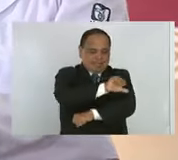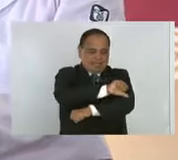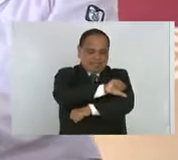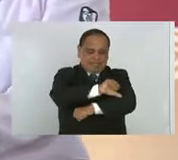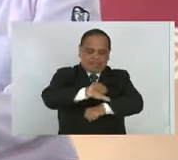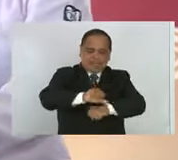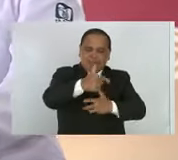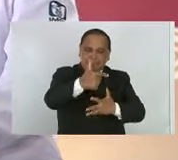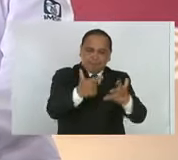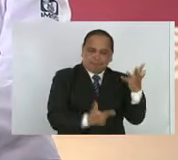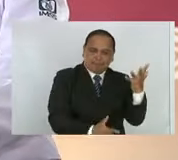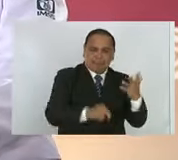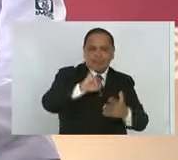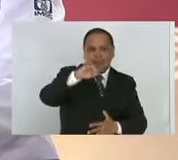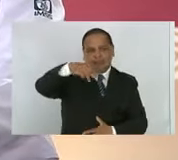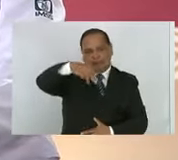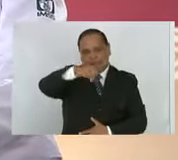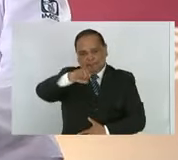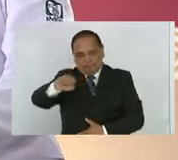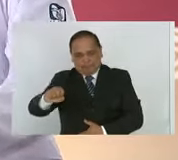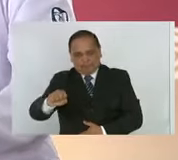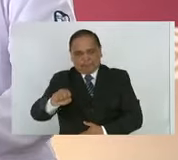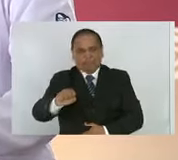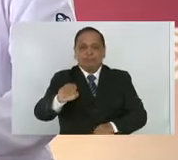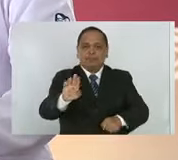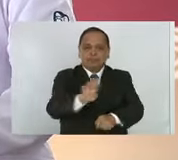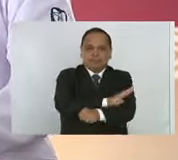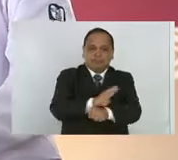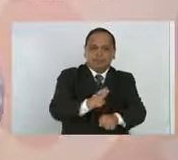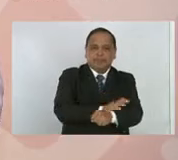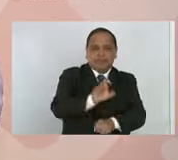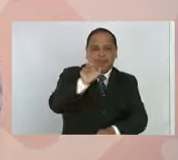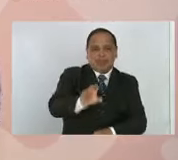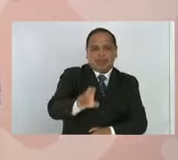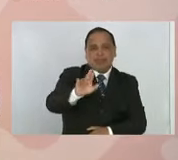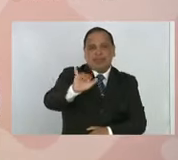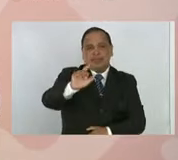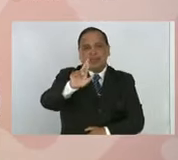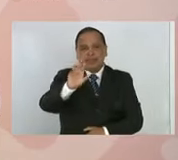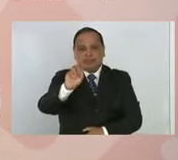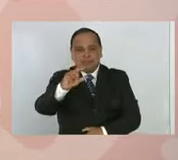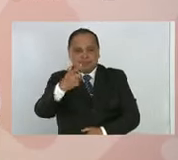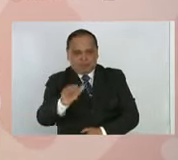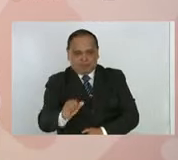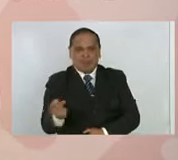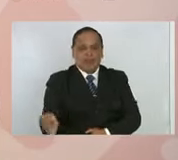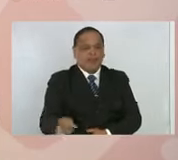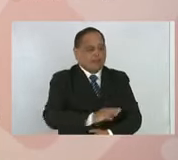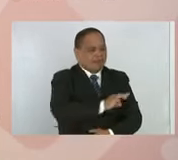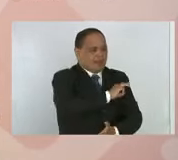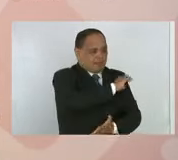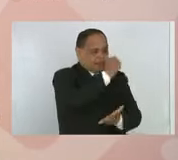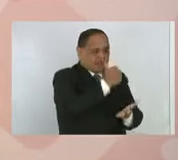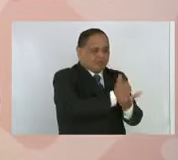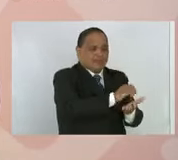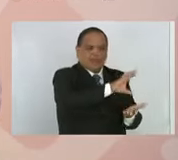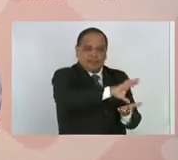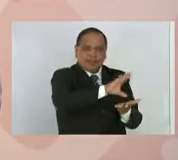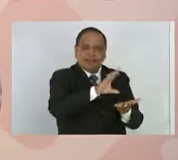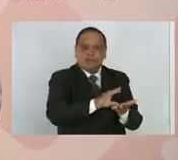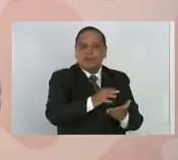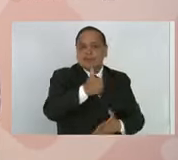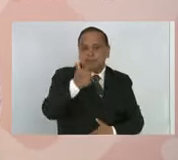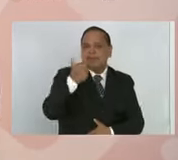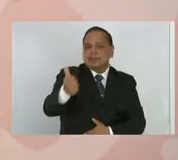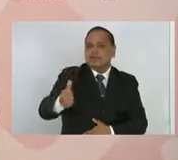en el Hospital INS Bienestar Doctora María del Socorro Quiroga Aguilar, en la hermosa ciudad del Carmen, donde junto a otros 6 especialistas